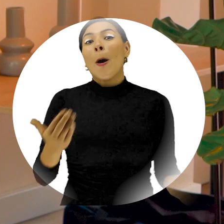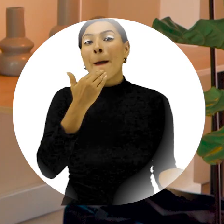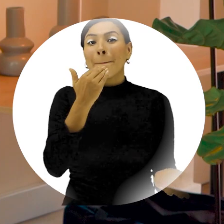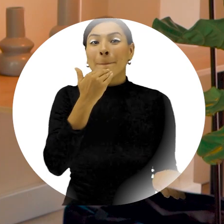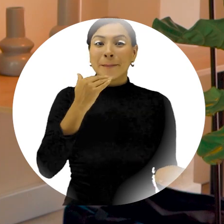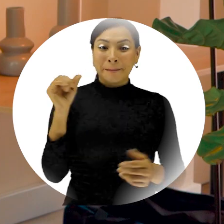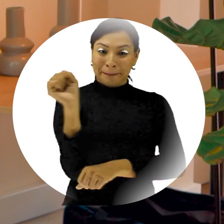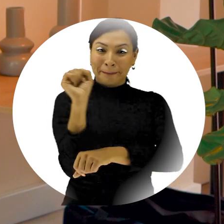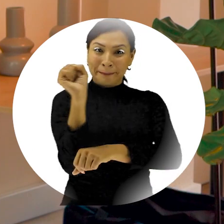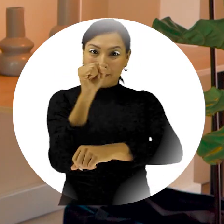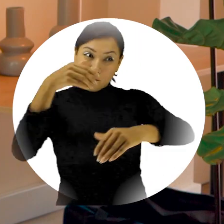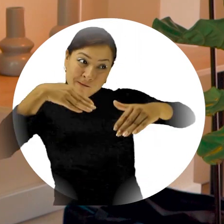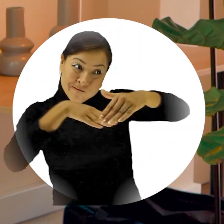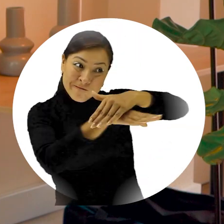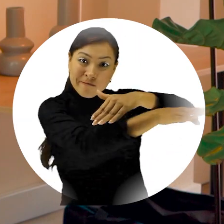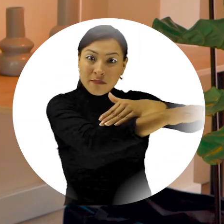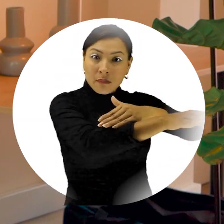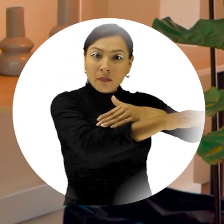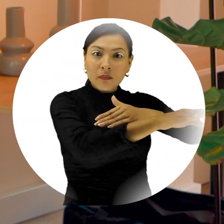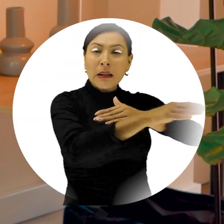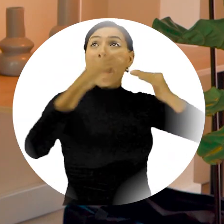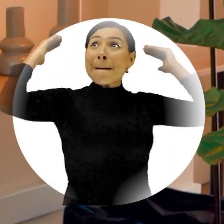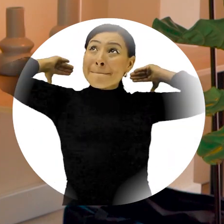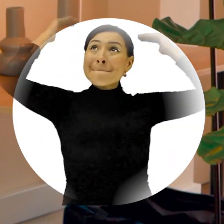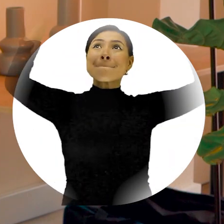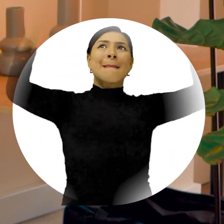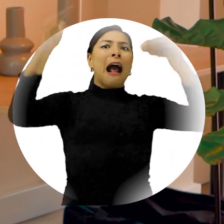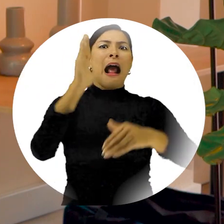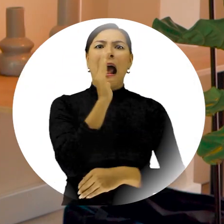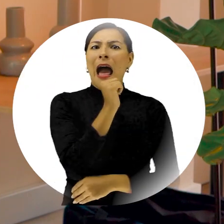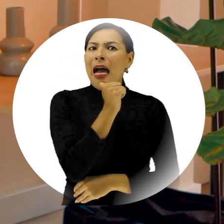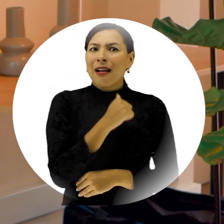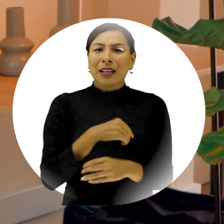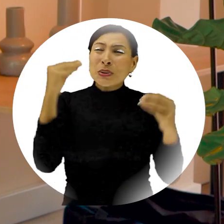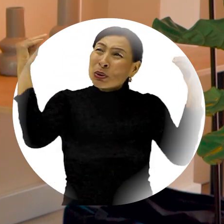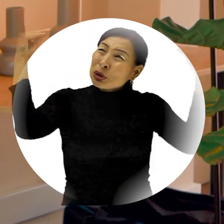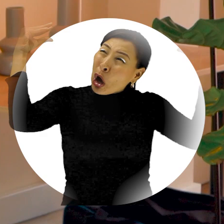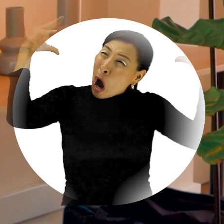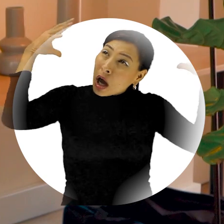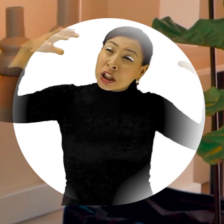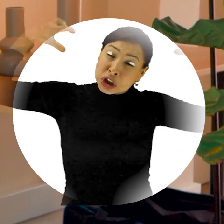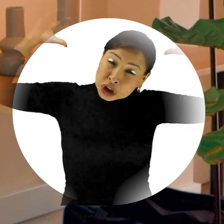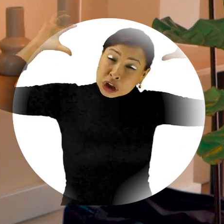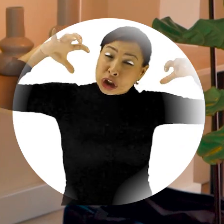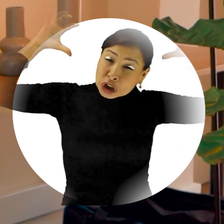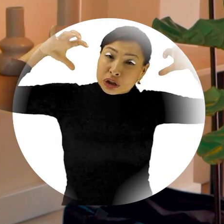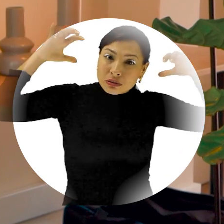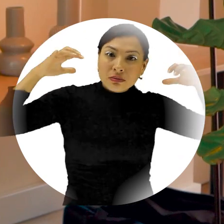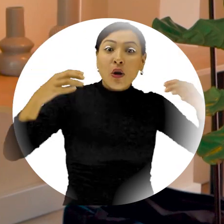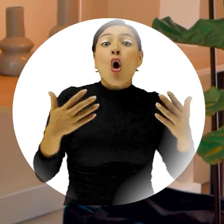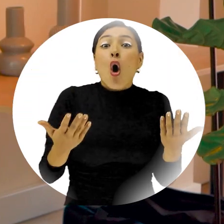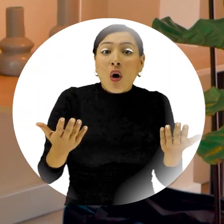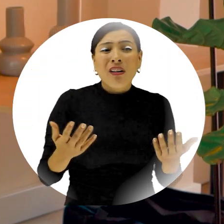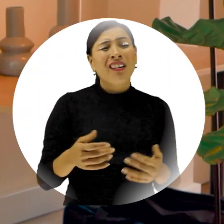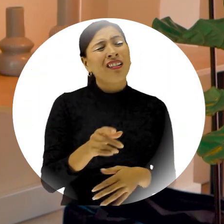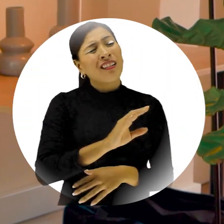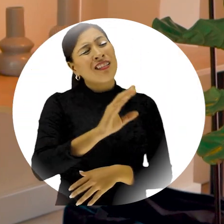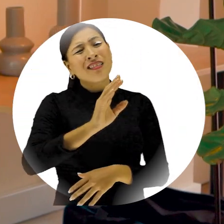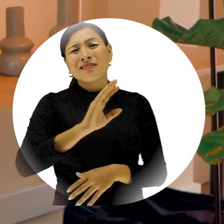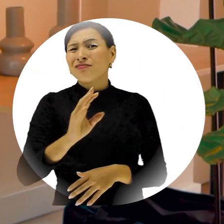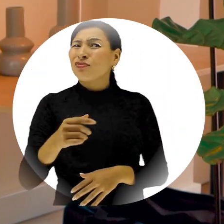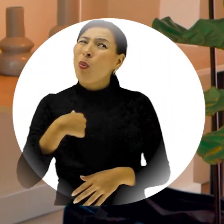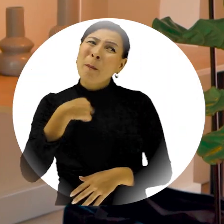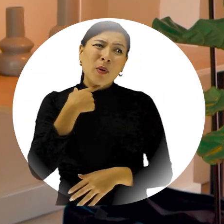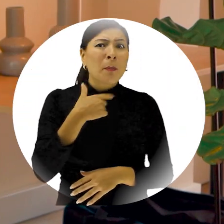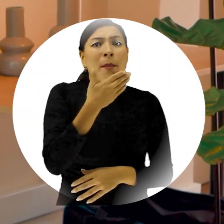no, pues porque hay personas que obviamente no quieren que al carro les pegue todo, el sol, la lluvia, el agua, lo que sea, y ese es un motivo